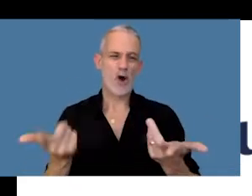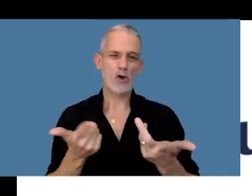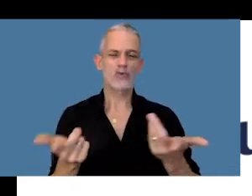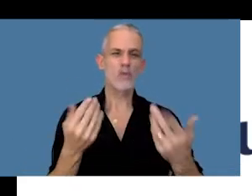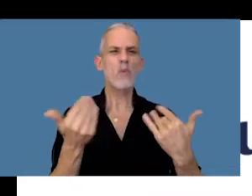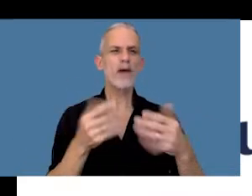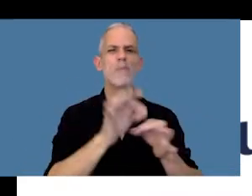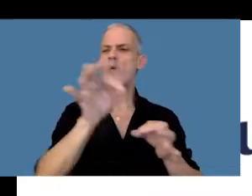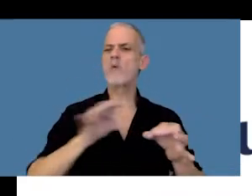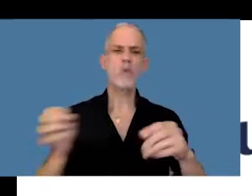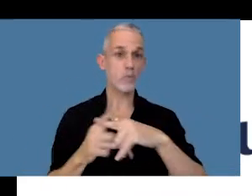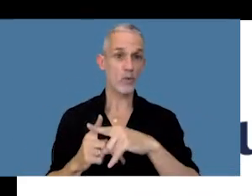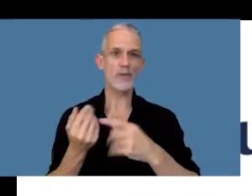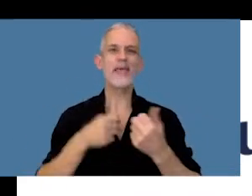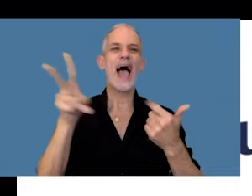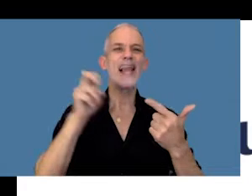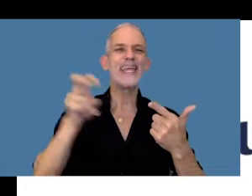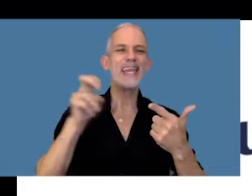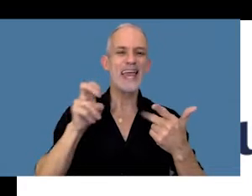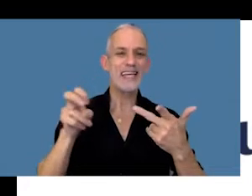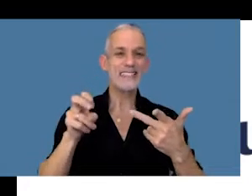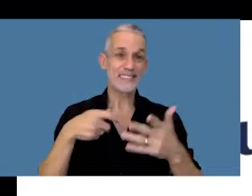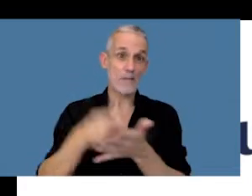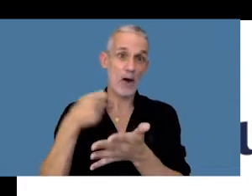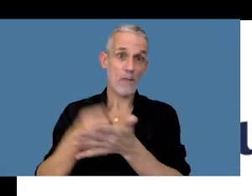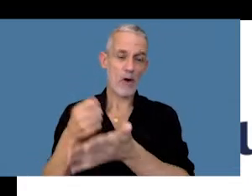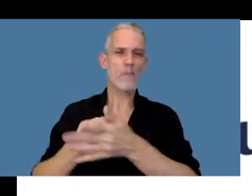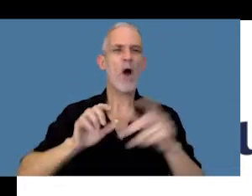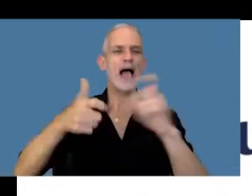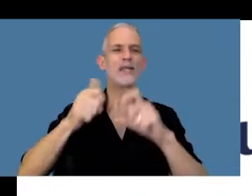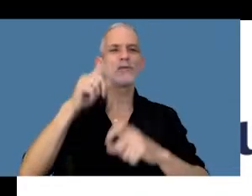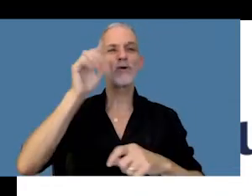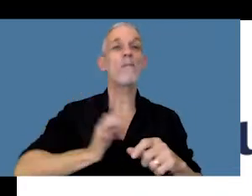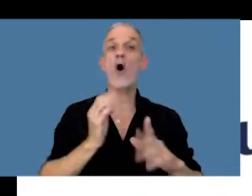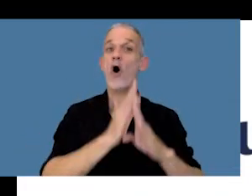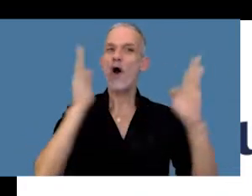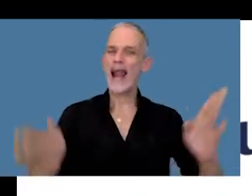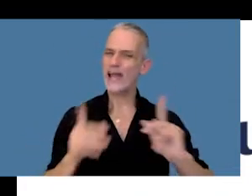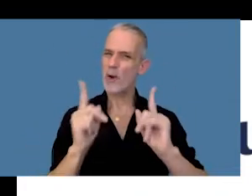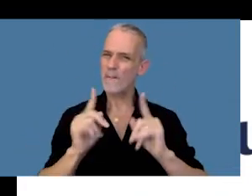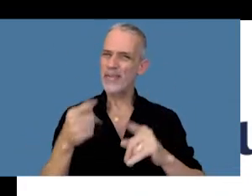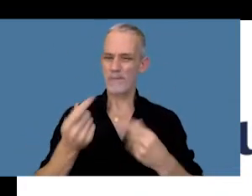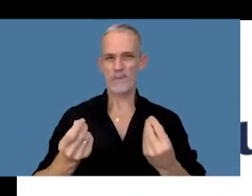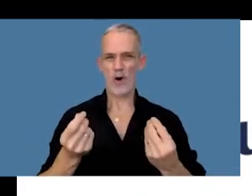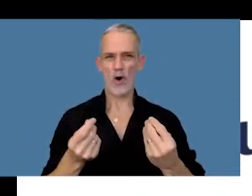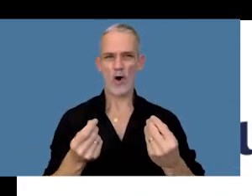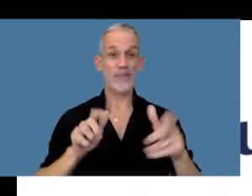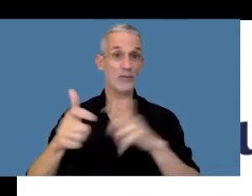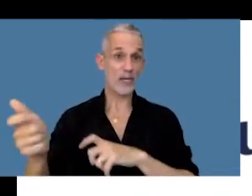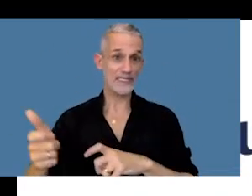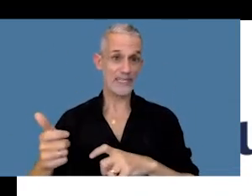computable, y los alquileres de vengados, que van a tener una actualización anual por el mismo índice. Es decir, esto ya